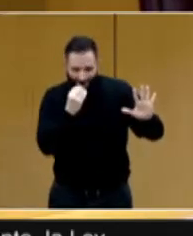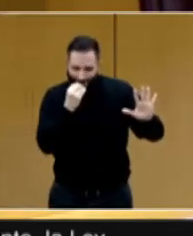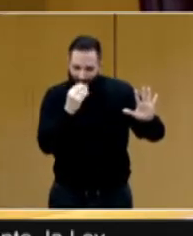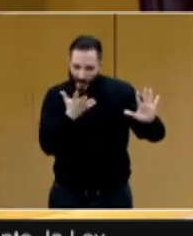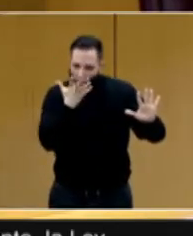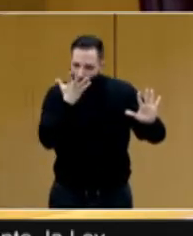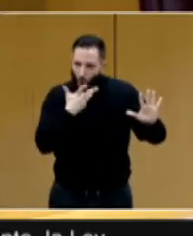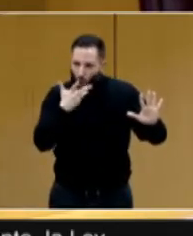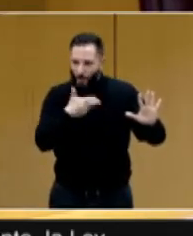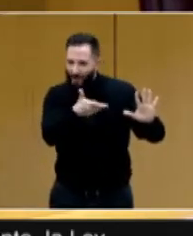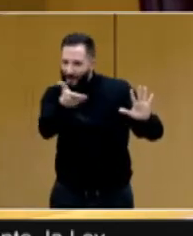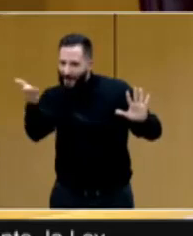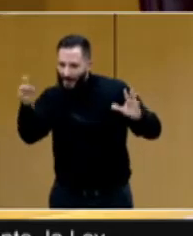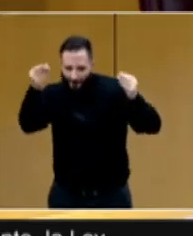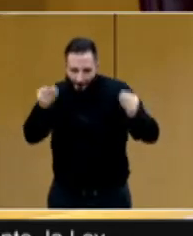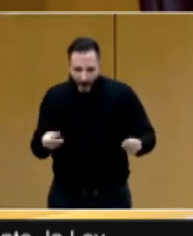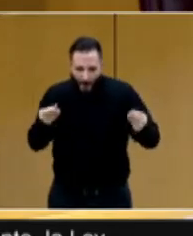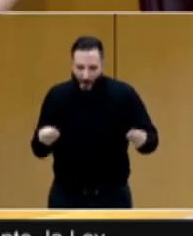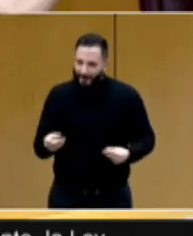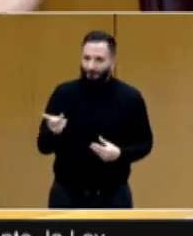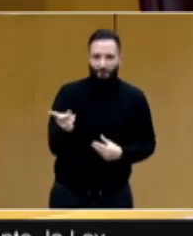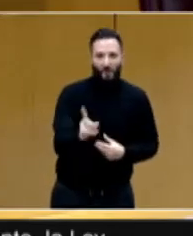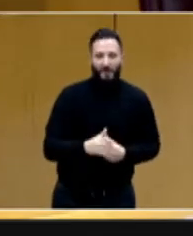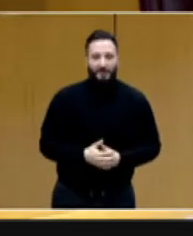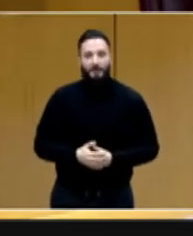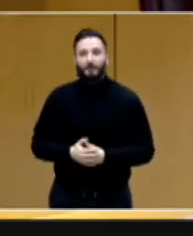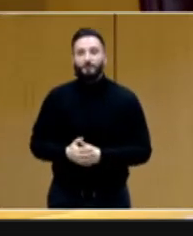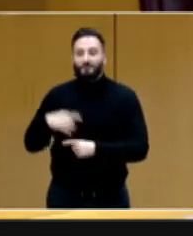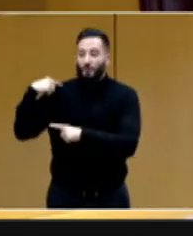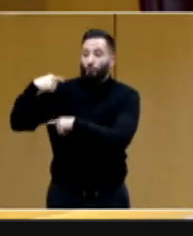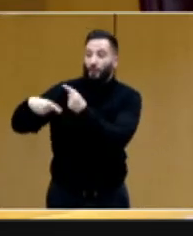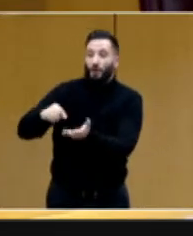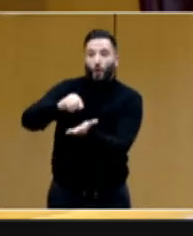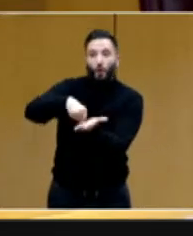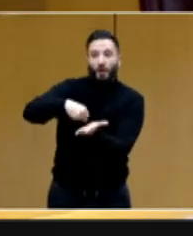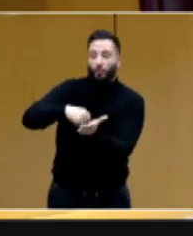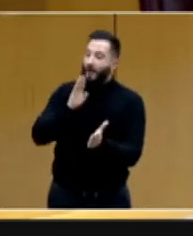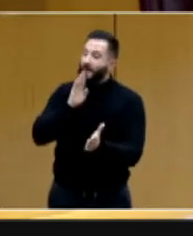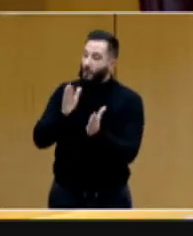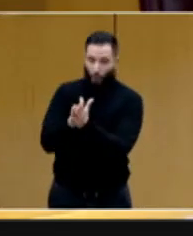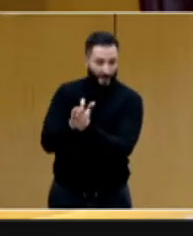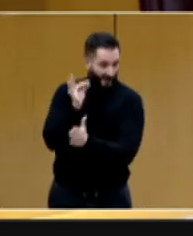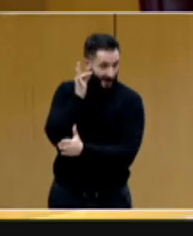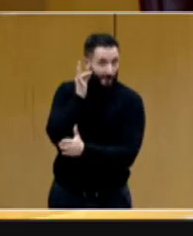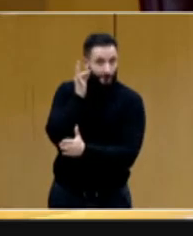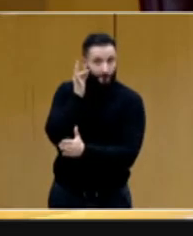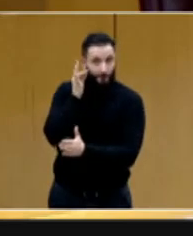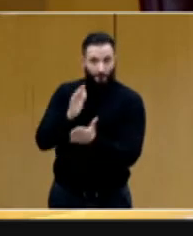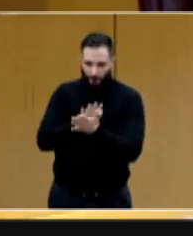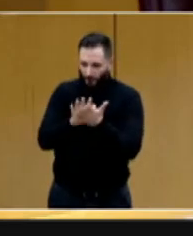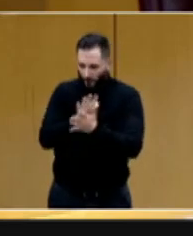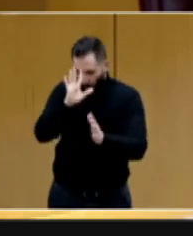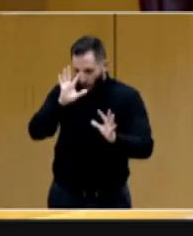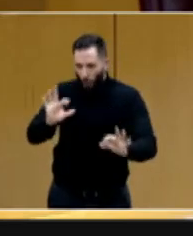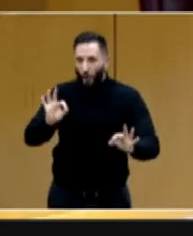por decir algo sucesión contractual se ha hablado aquí por mi compañera evidentemente la asociación contractual lleva en el país